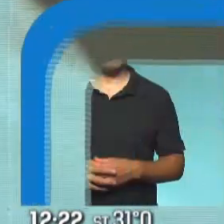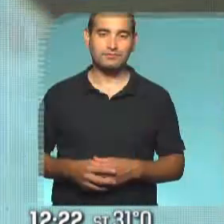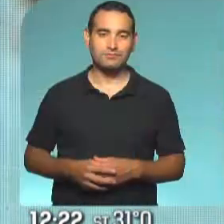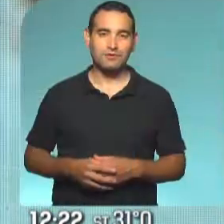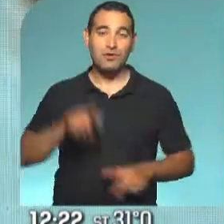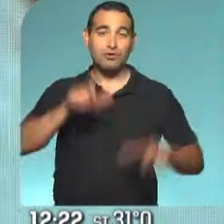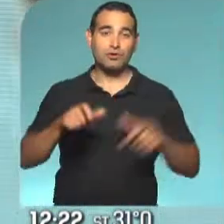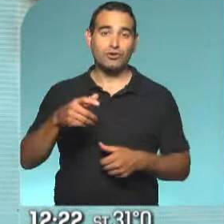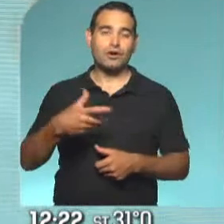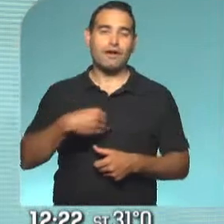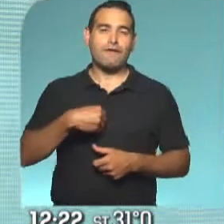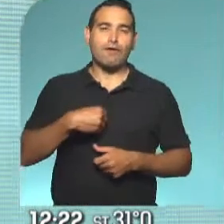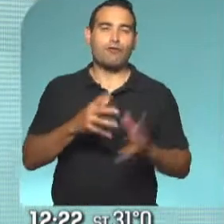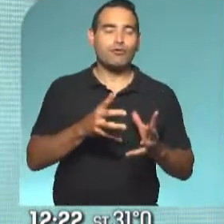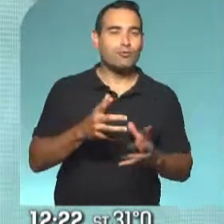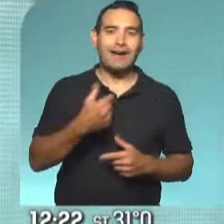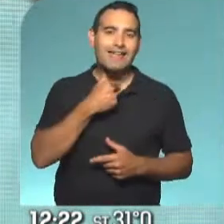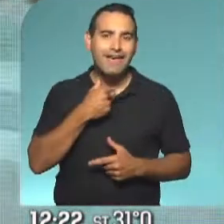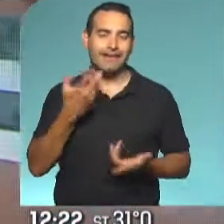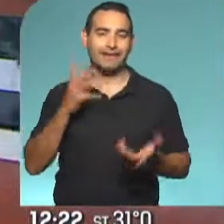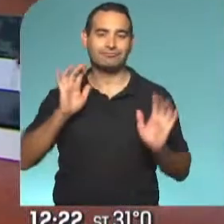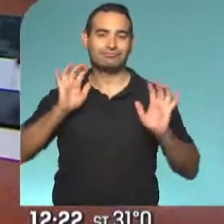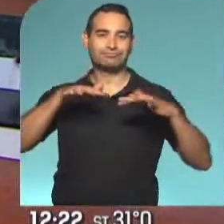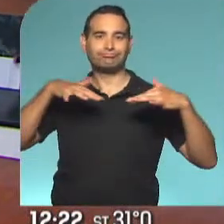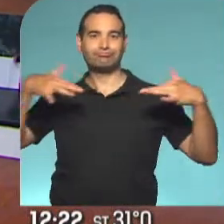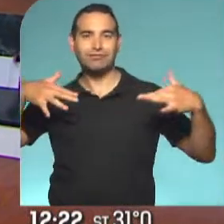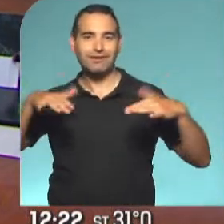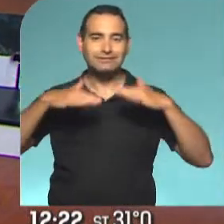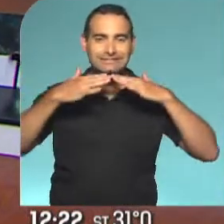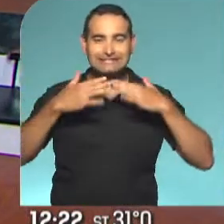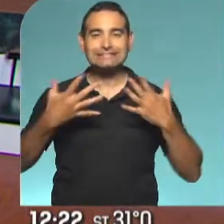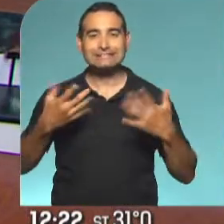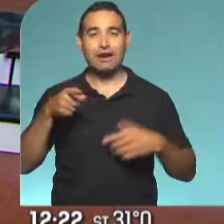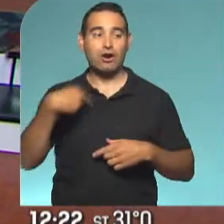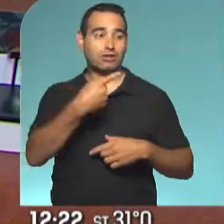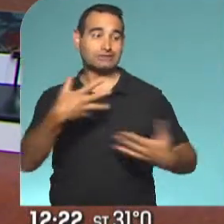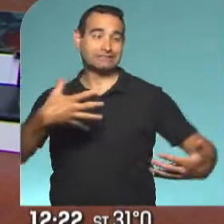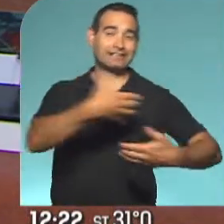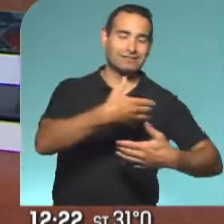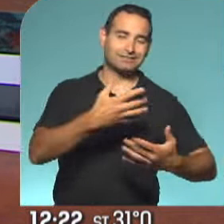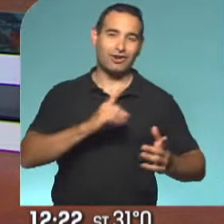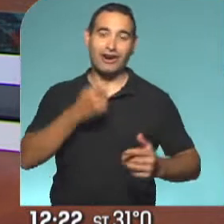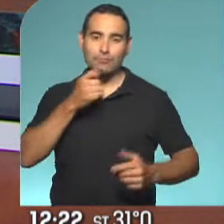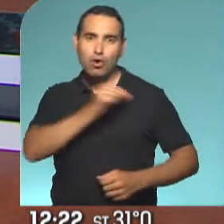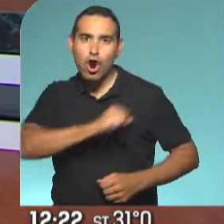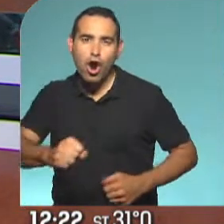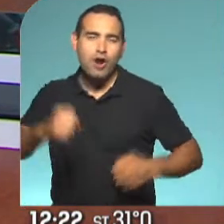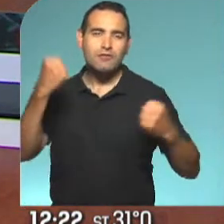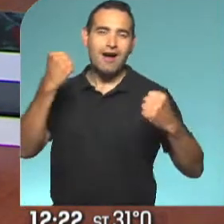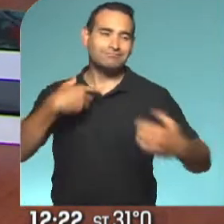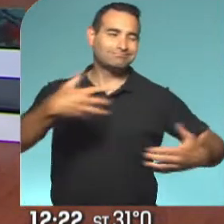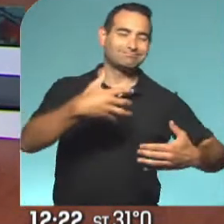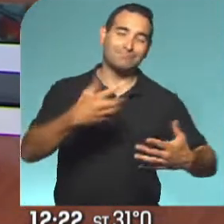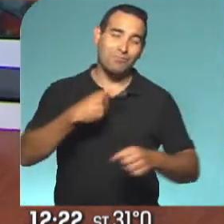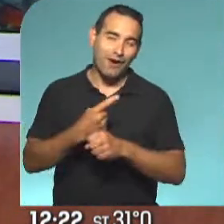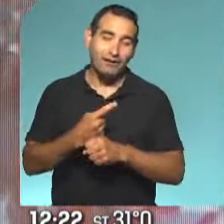extrañan la pasión de estar en la cancha, de compartir. No te digo de abrazarte con el que tenés al lado que no conoces cuando mete el gol tu equipo, porque no se va a poder,